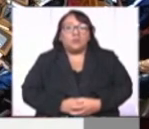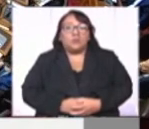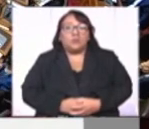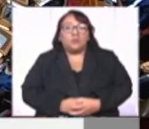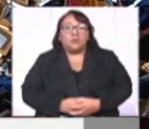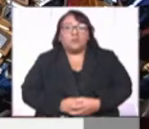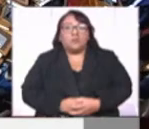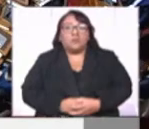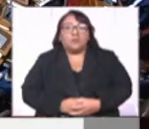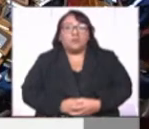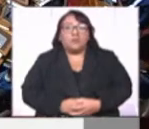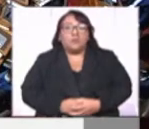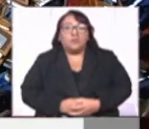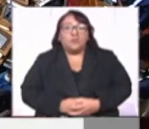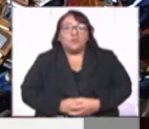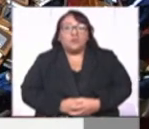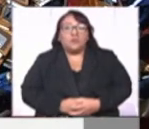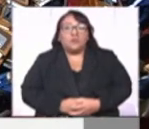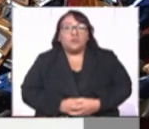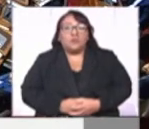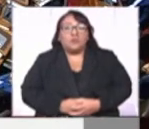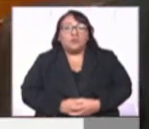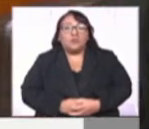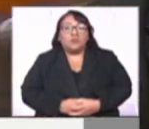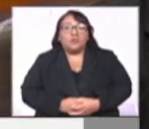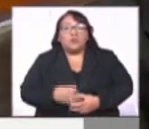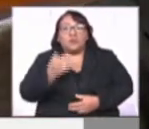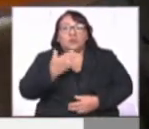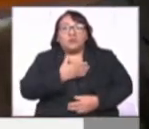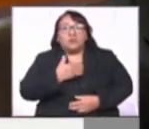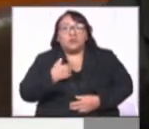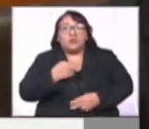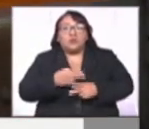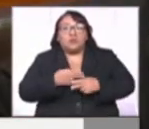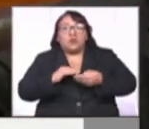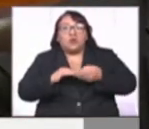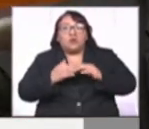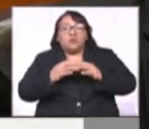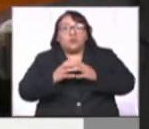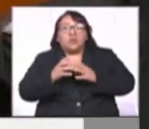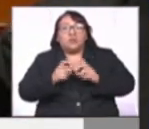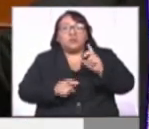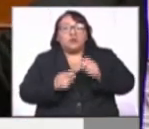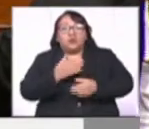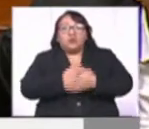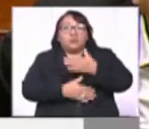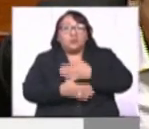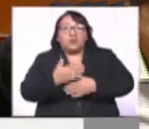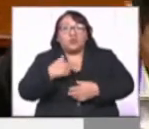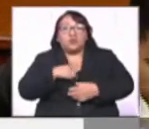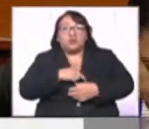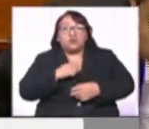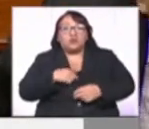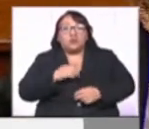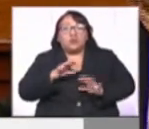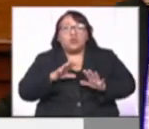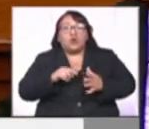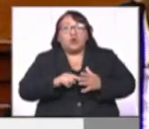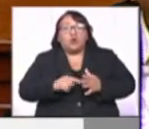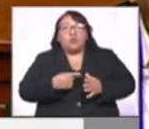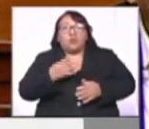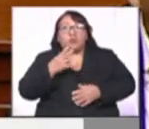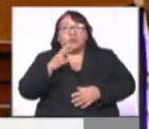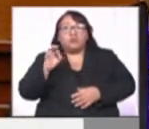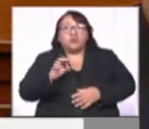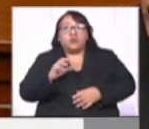Gracias, señor presidente. Bueno, en nombre de la comunidad de las personas con discapacidad, que somos el 10,4% de